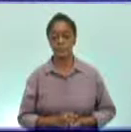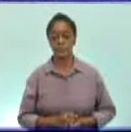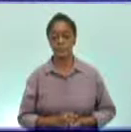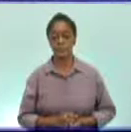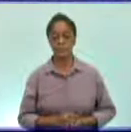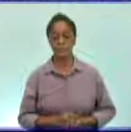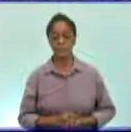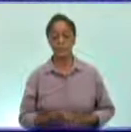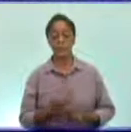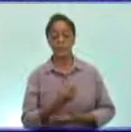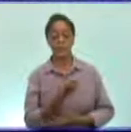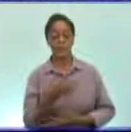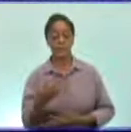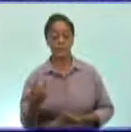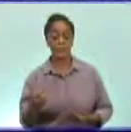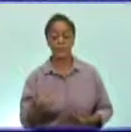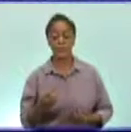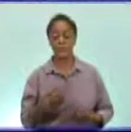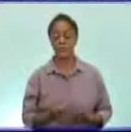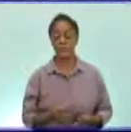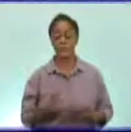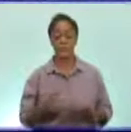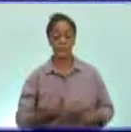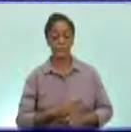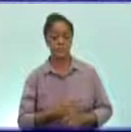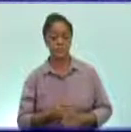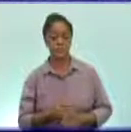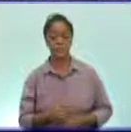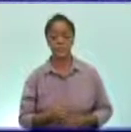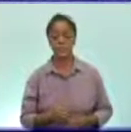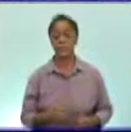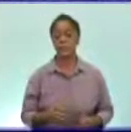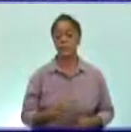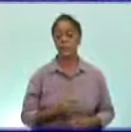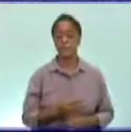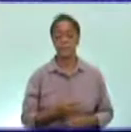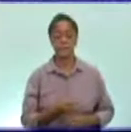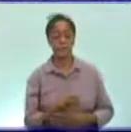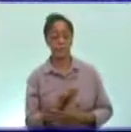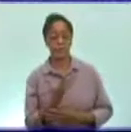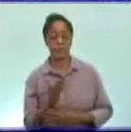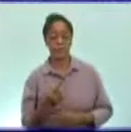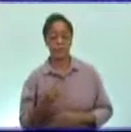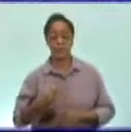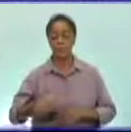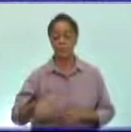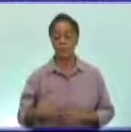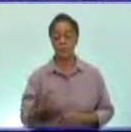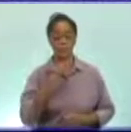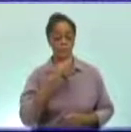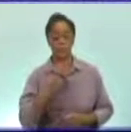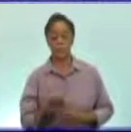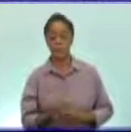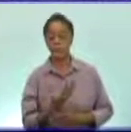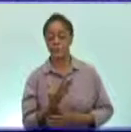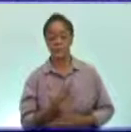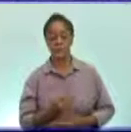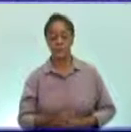Las plantas que presentan gran variedad, algunas con flores, otras sin flores.